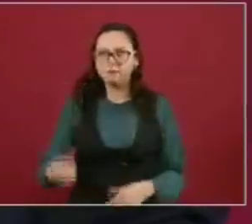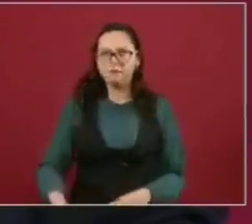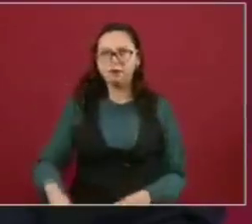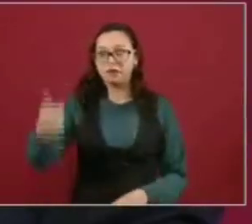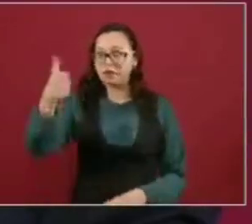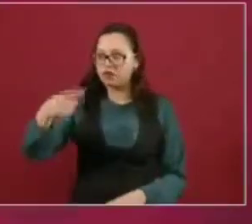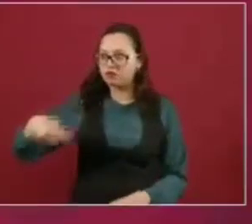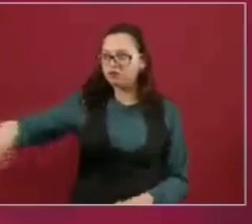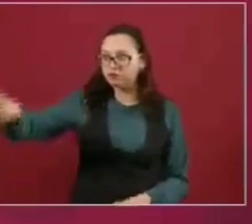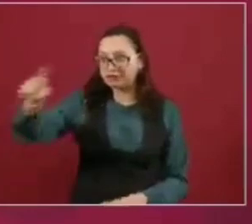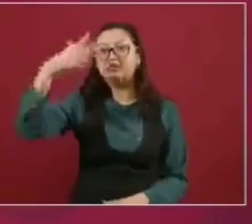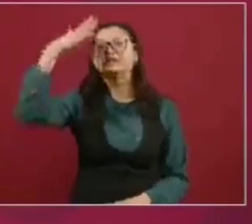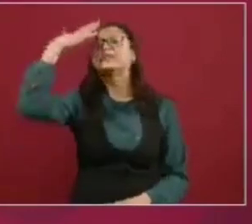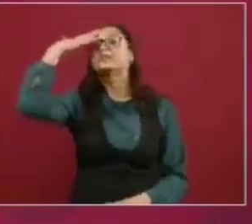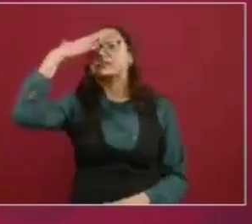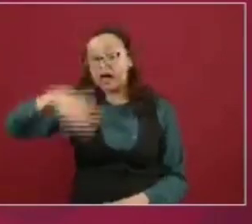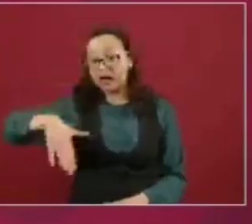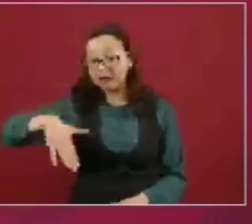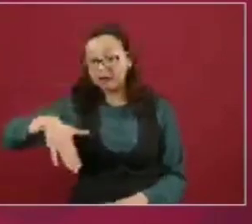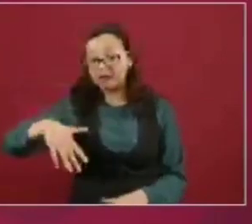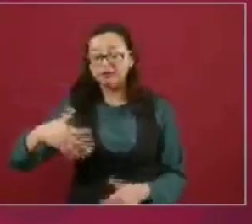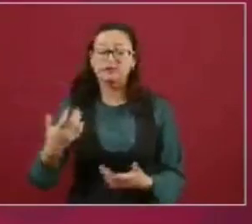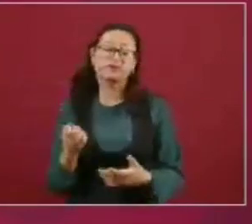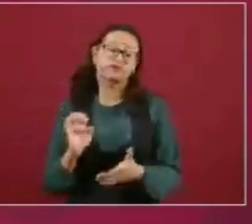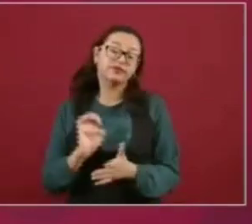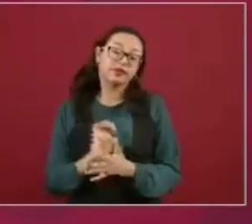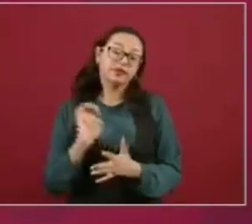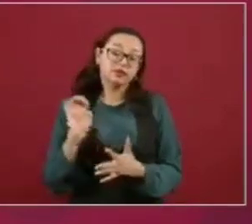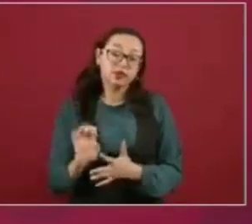Entonces, si alguien quiere